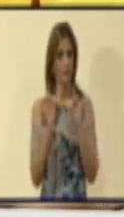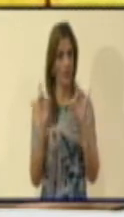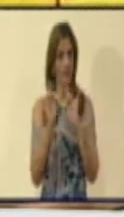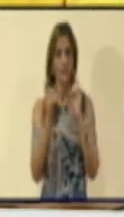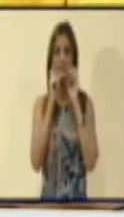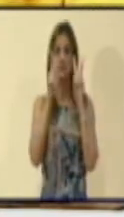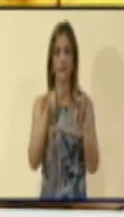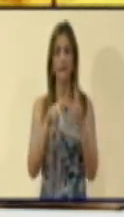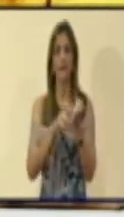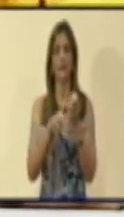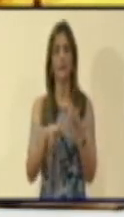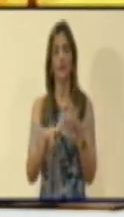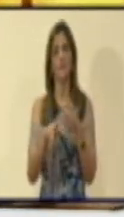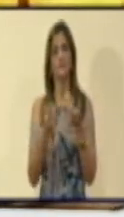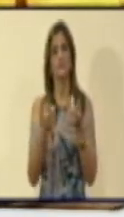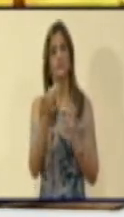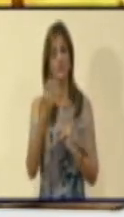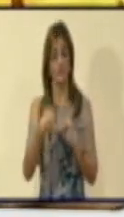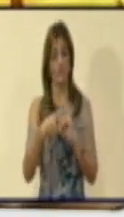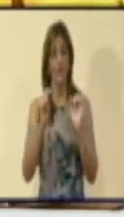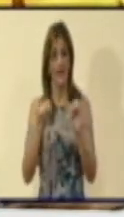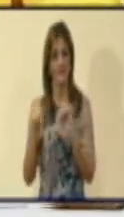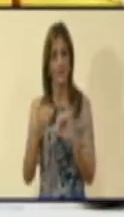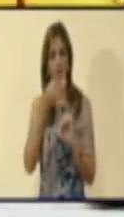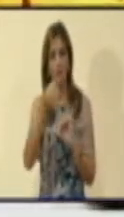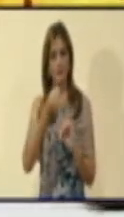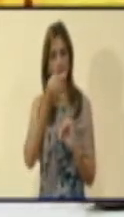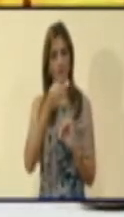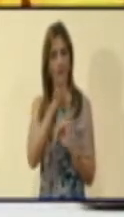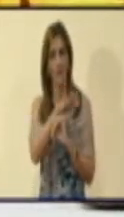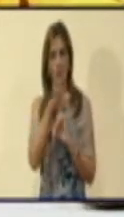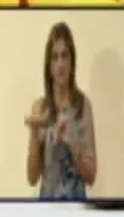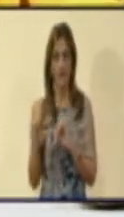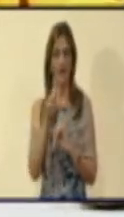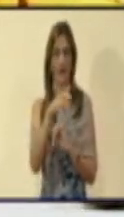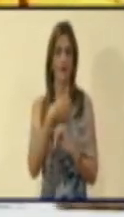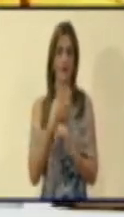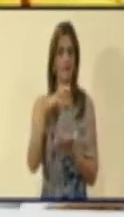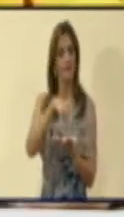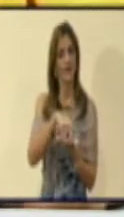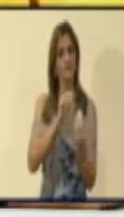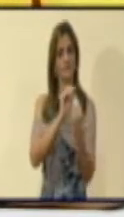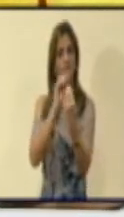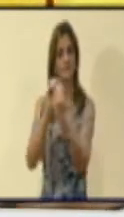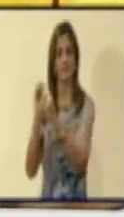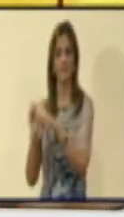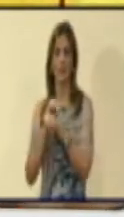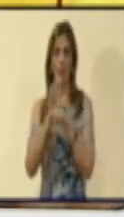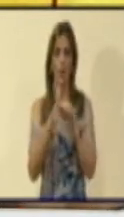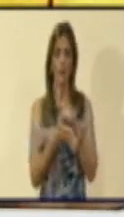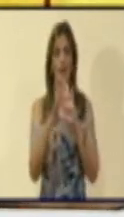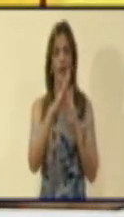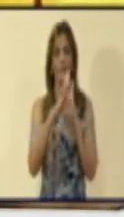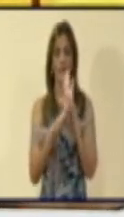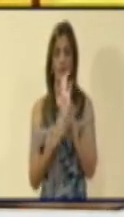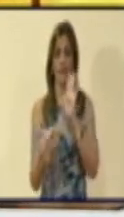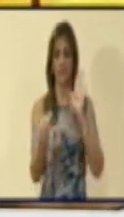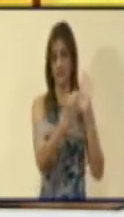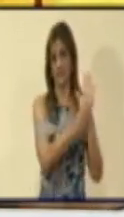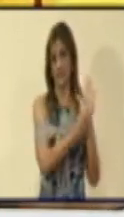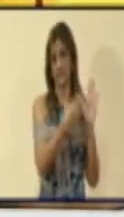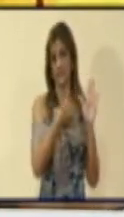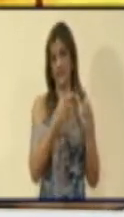provincia y fundamentalmente en el municipio de Bayamo, que como se ha dicho además está ya en fase de transmisión autóctona local limitada, por tanto las medidas que se aplican tienen un